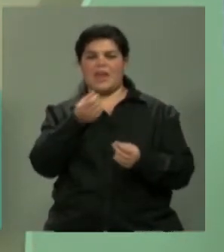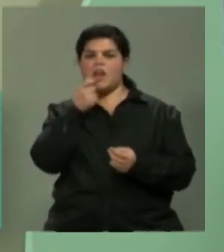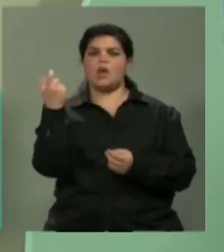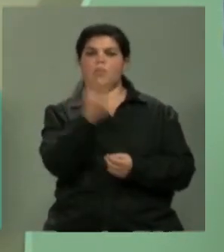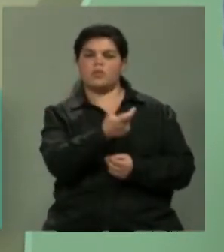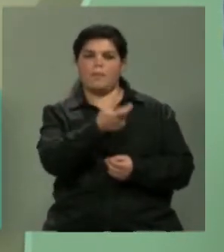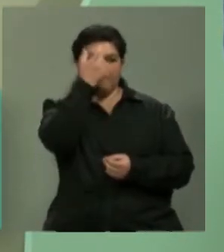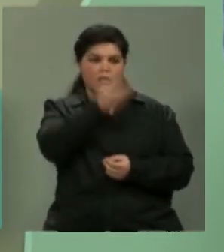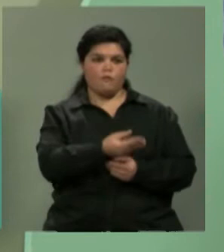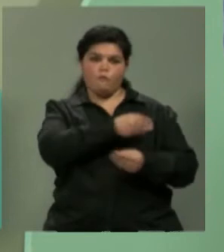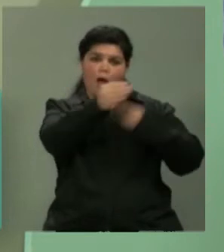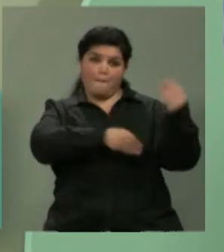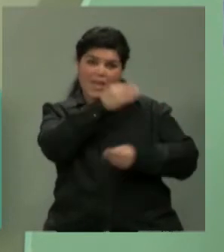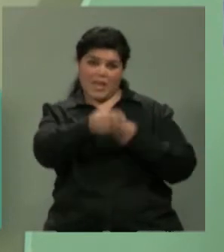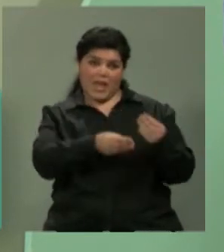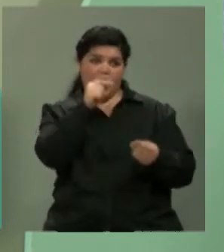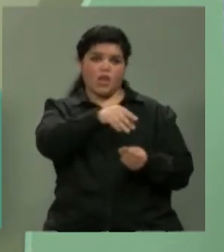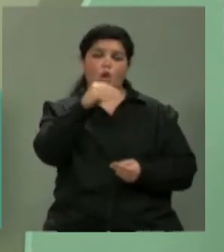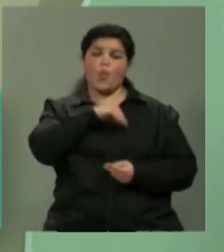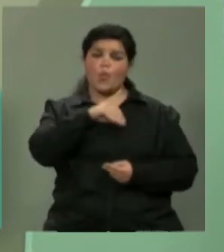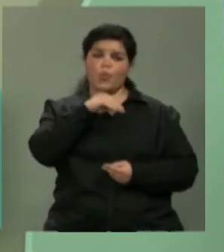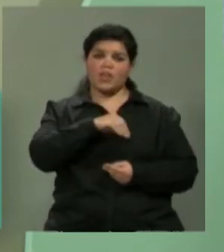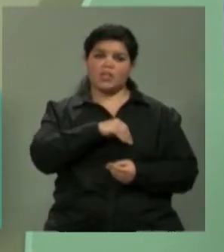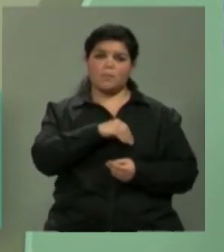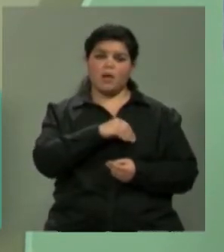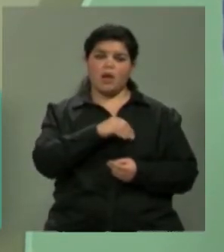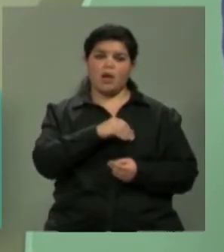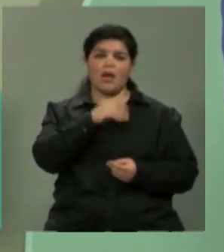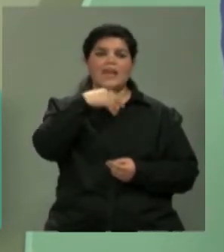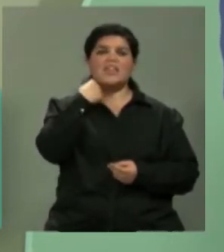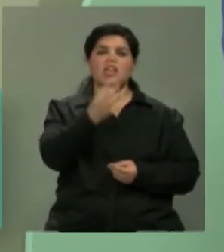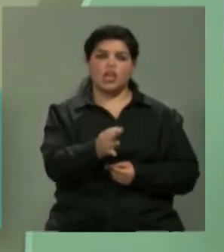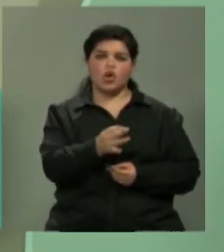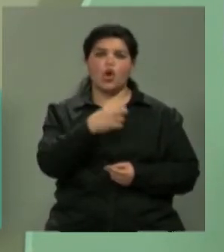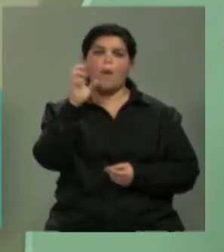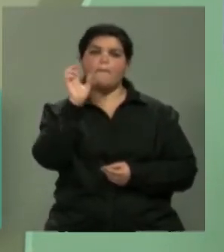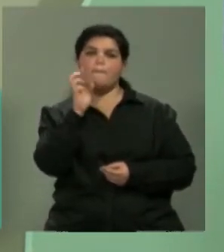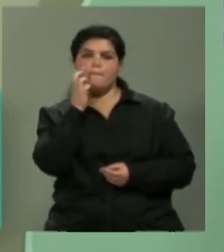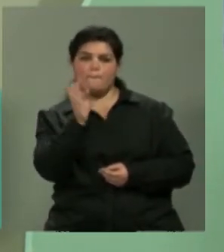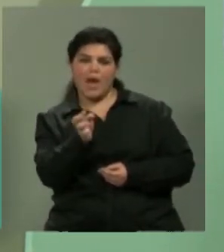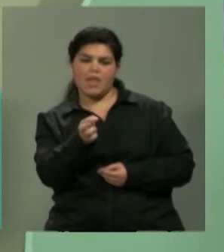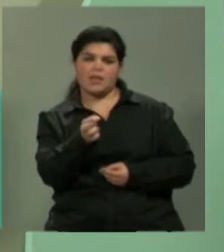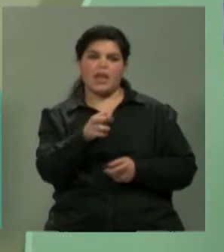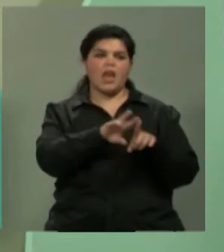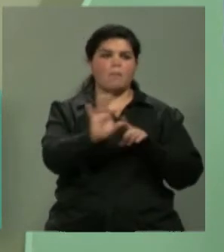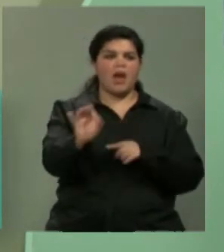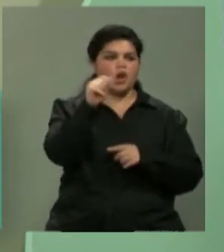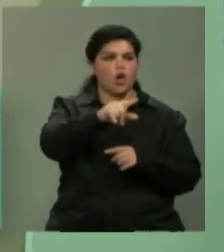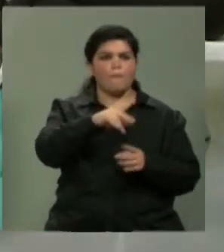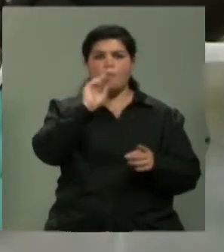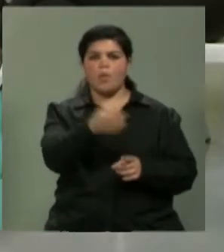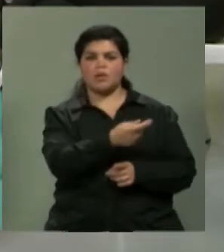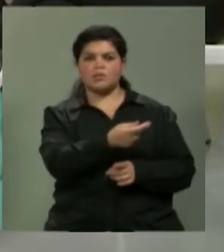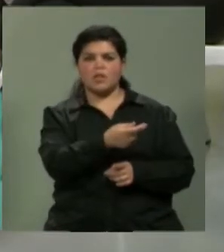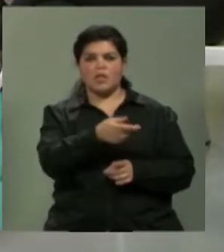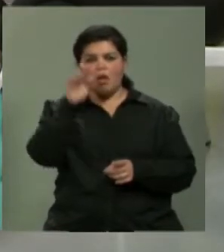una familia que ha sido víctima de una muerte, de un hijo, de un padre, de un hermano, de un pibe menor de edad?